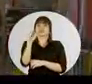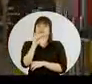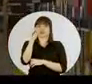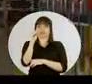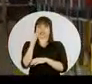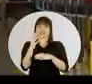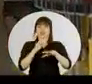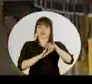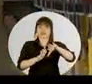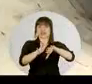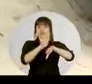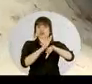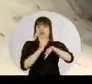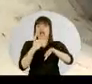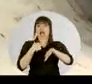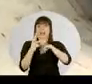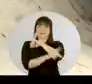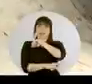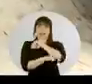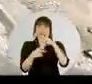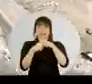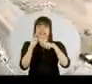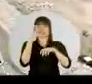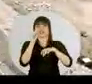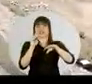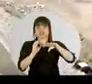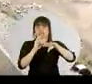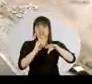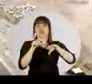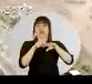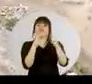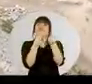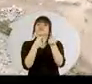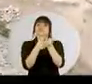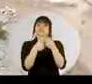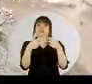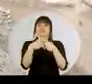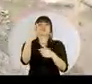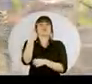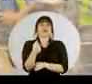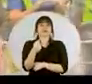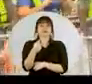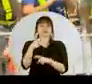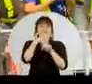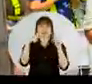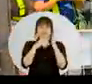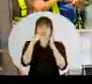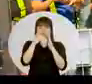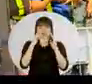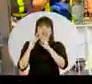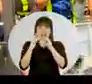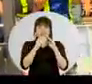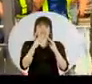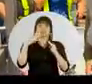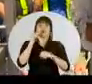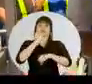un 12% de la capacidad total que hay en el país y permitirá abastecer de electricidad a medio millón de hogares